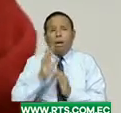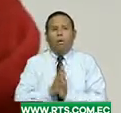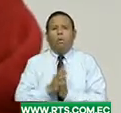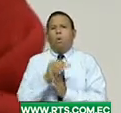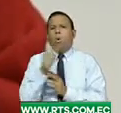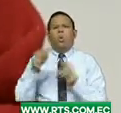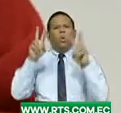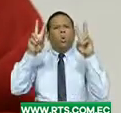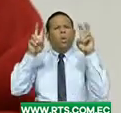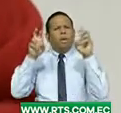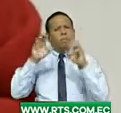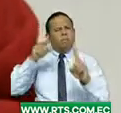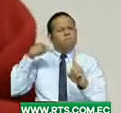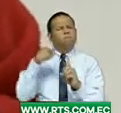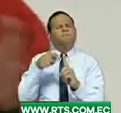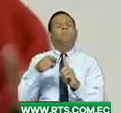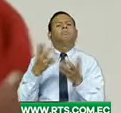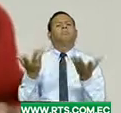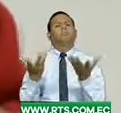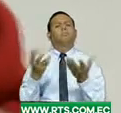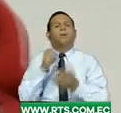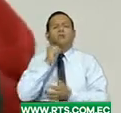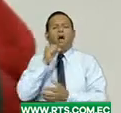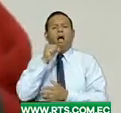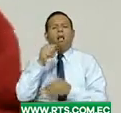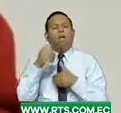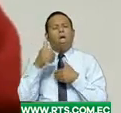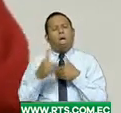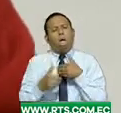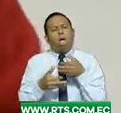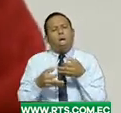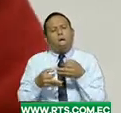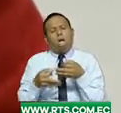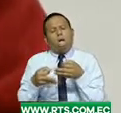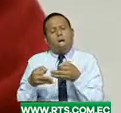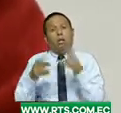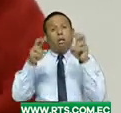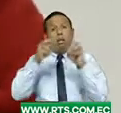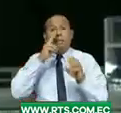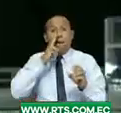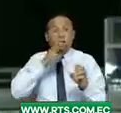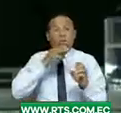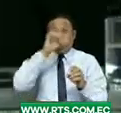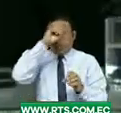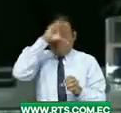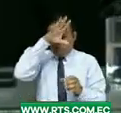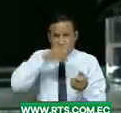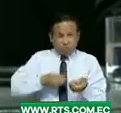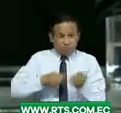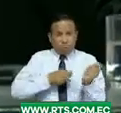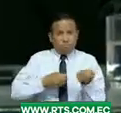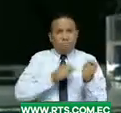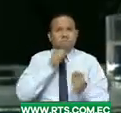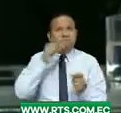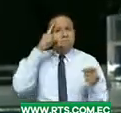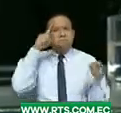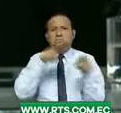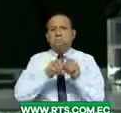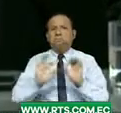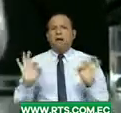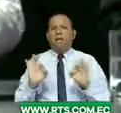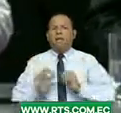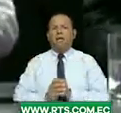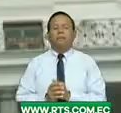habíamos propuesto, no está avanzado. En el tema minero, no hay acuerdos. Como parte de la implementación de los acuerdos, se explicó